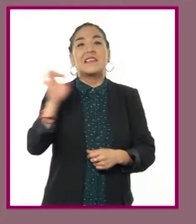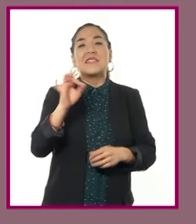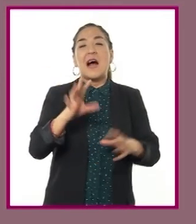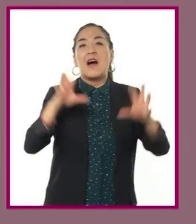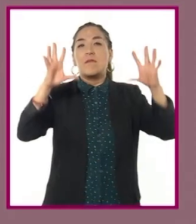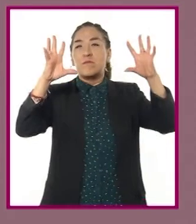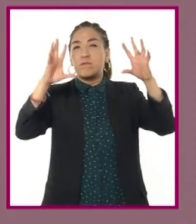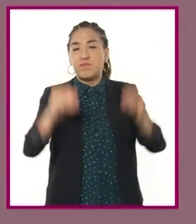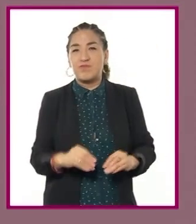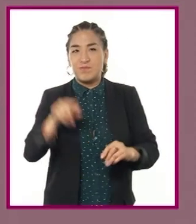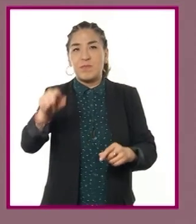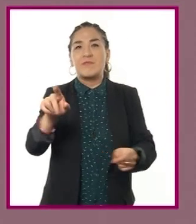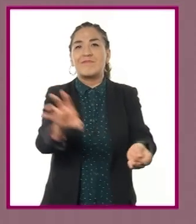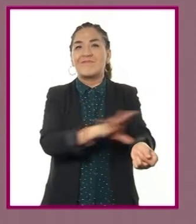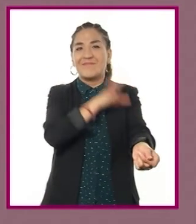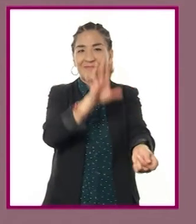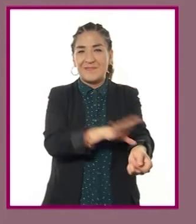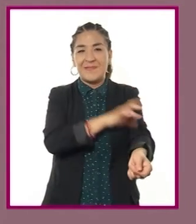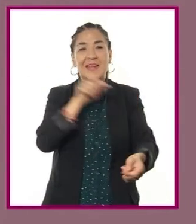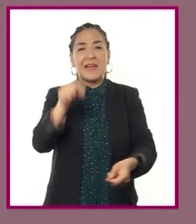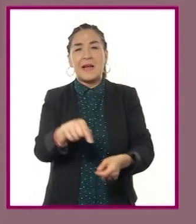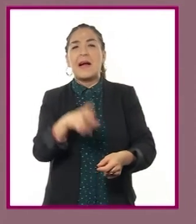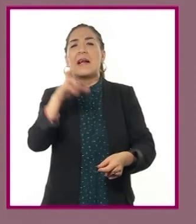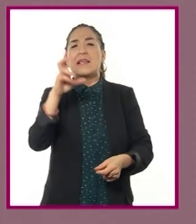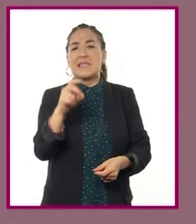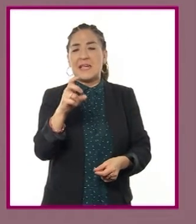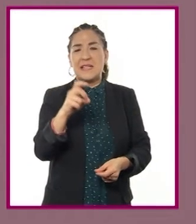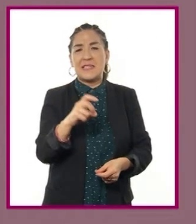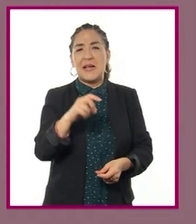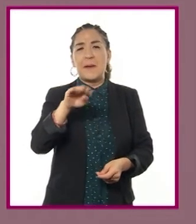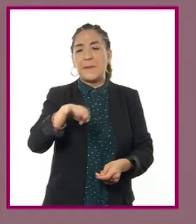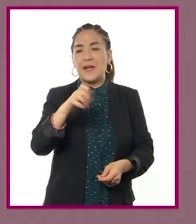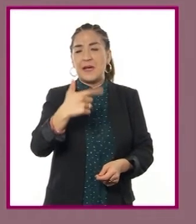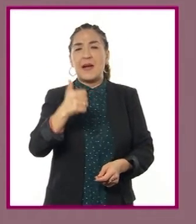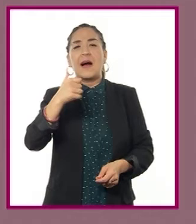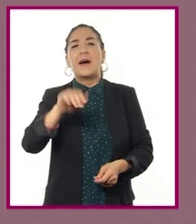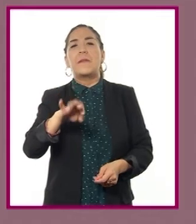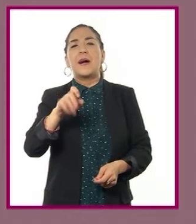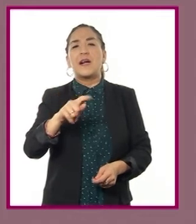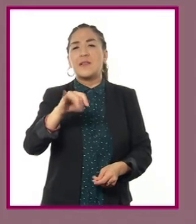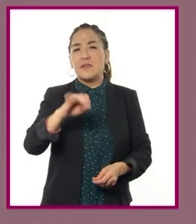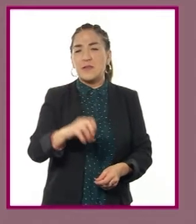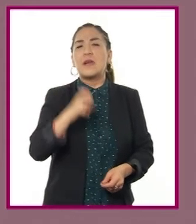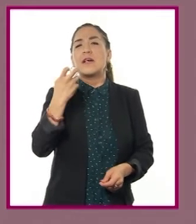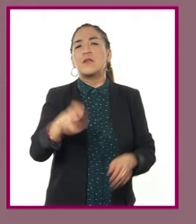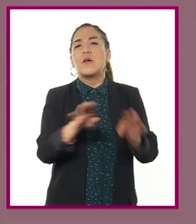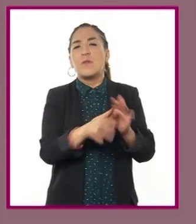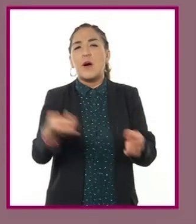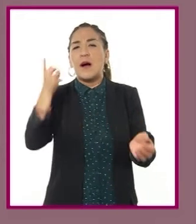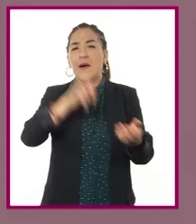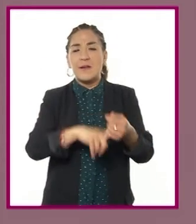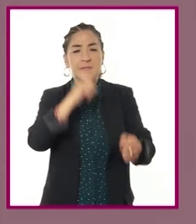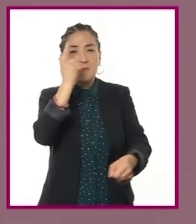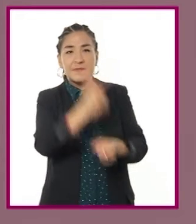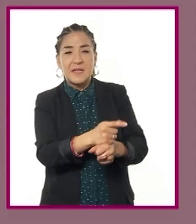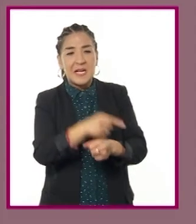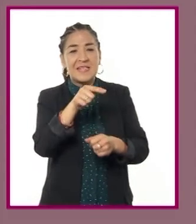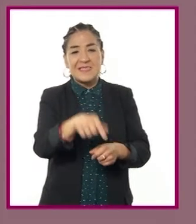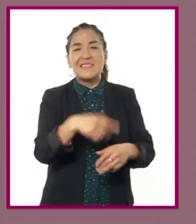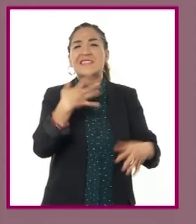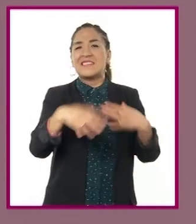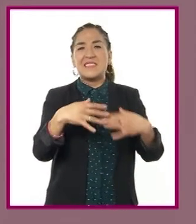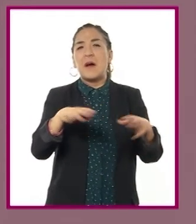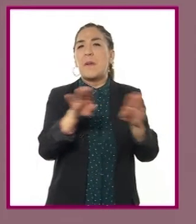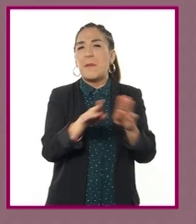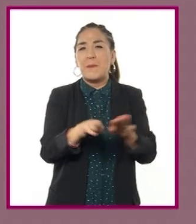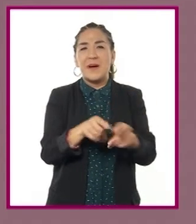el reactor nuclear. Con 30 megavatios comienza el envenenamiento por xenón. Al darse cuenta, se extrajeron las barras de control con